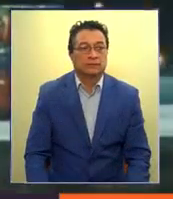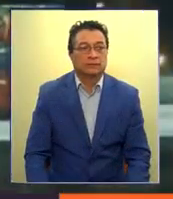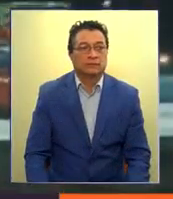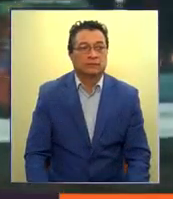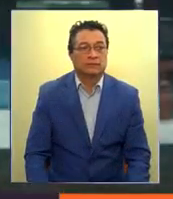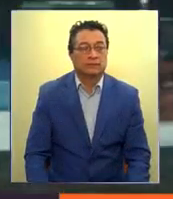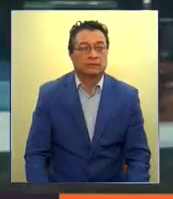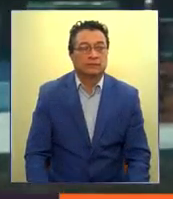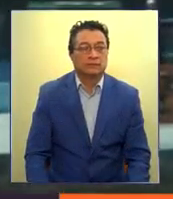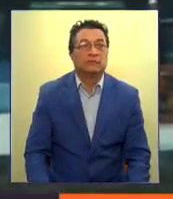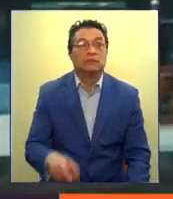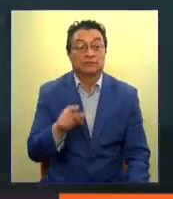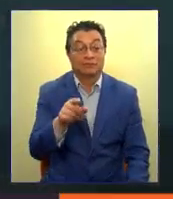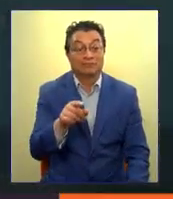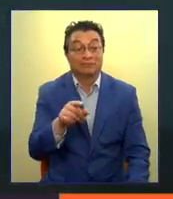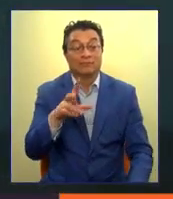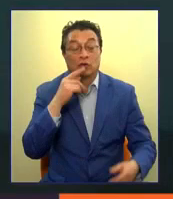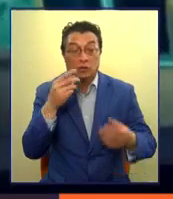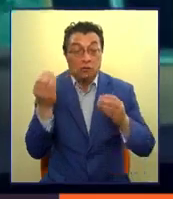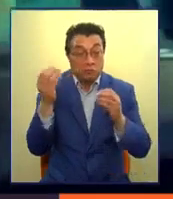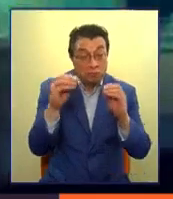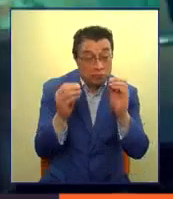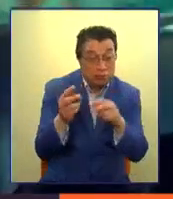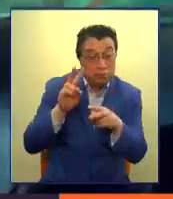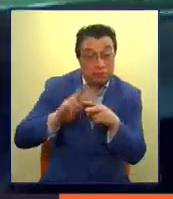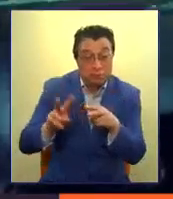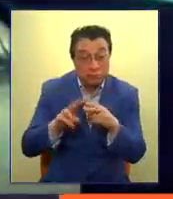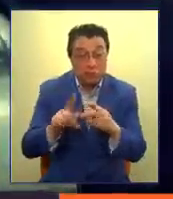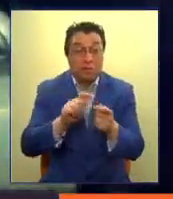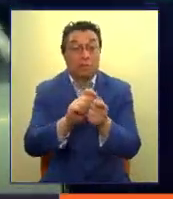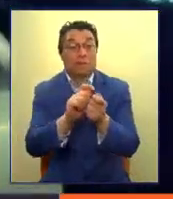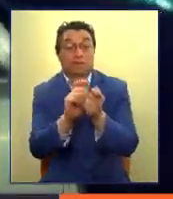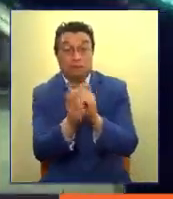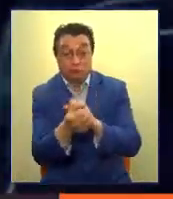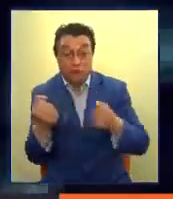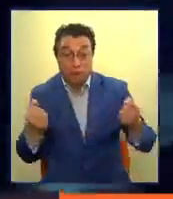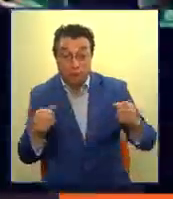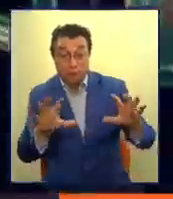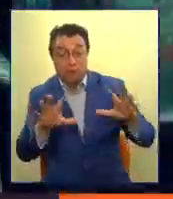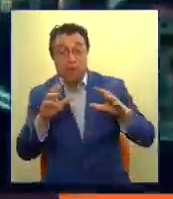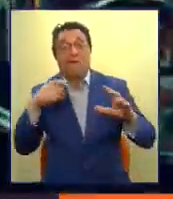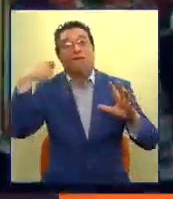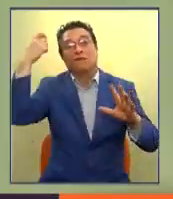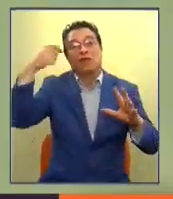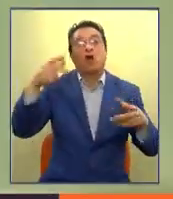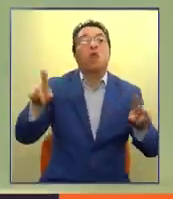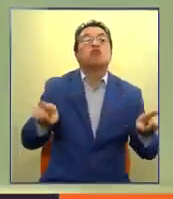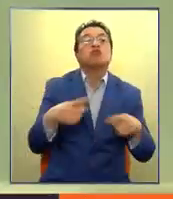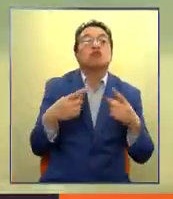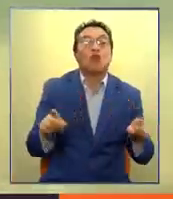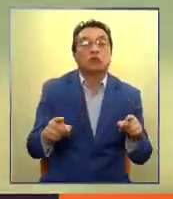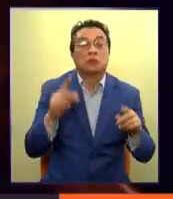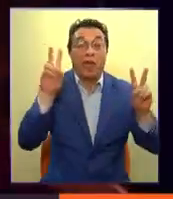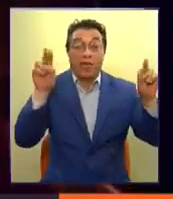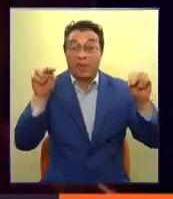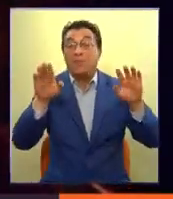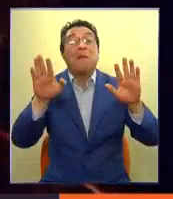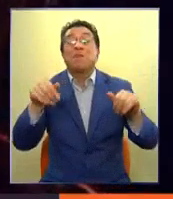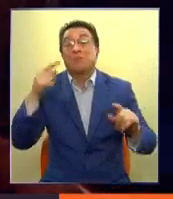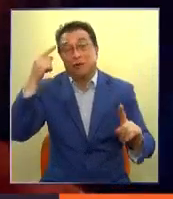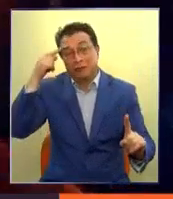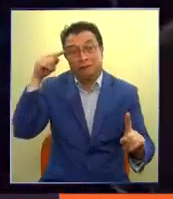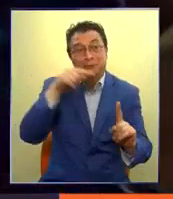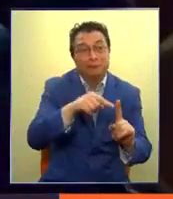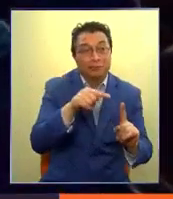Un poco de autotune, algo más de producción y aquello se transforma rápidamente en un video musical, pero la temática sigue siendo la misma.